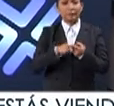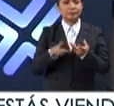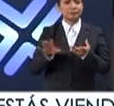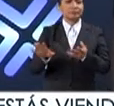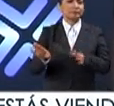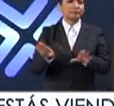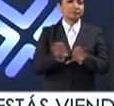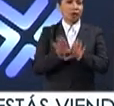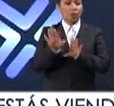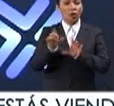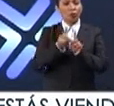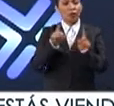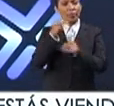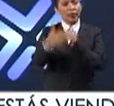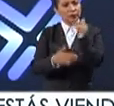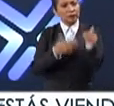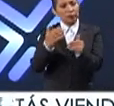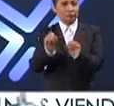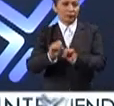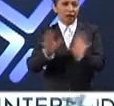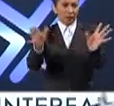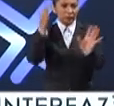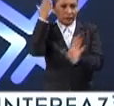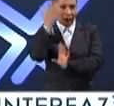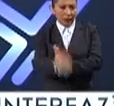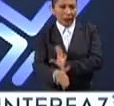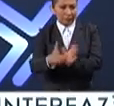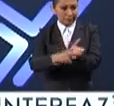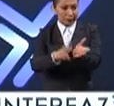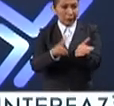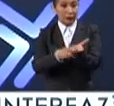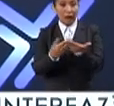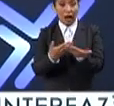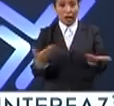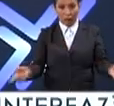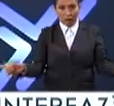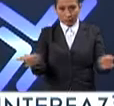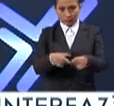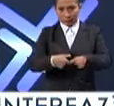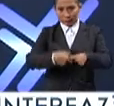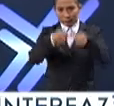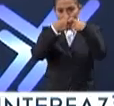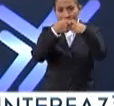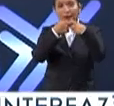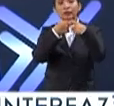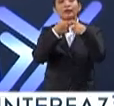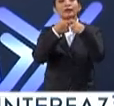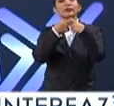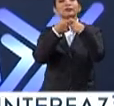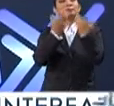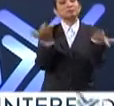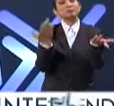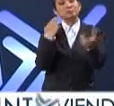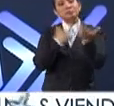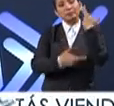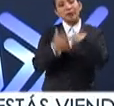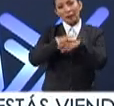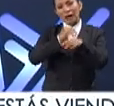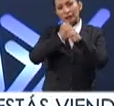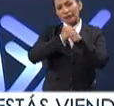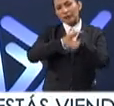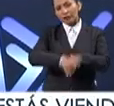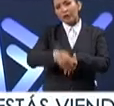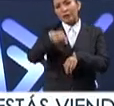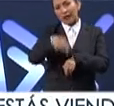precisamente de desarrollo y por supuesto hay que saberla valorar vamos a hacer una breve pausa y vamos a regresar con más